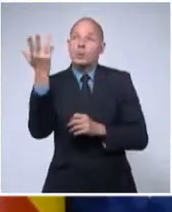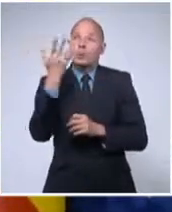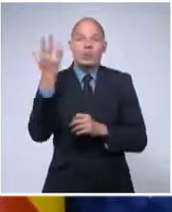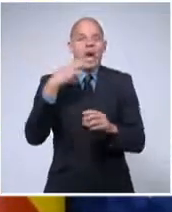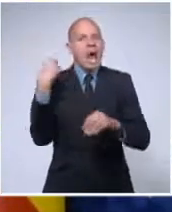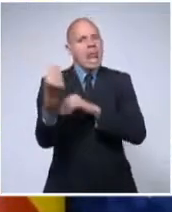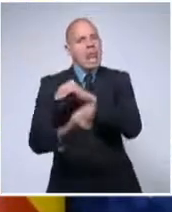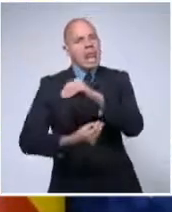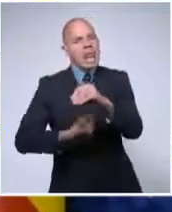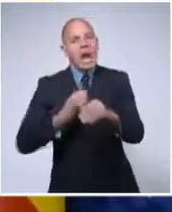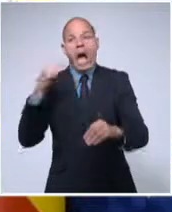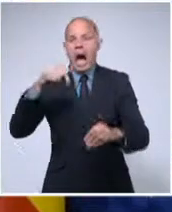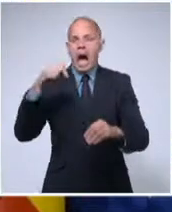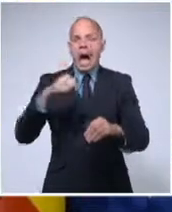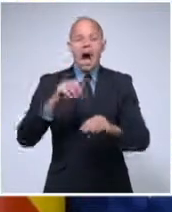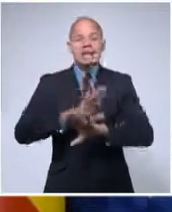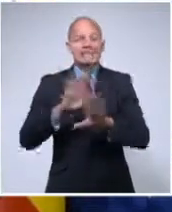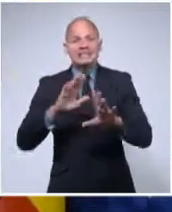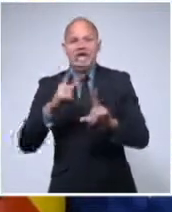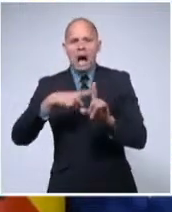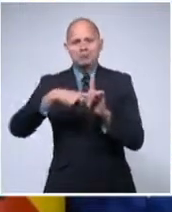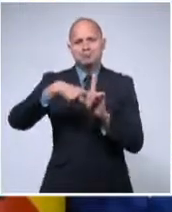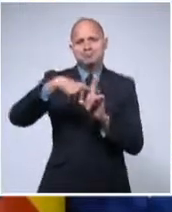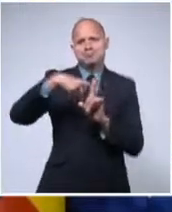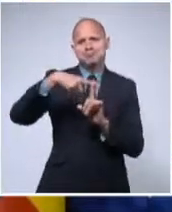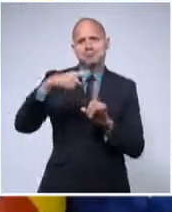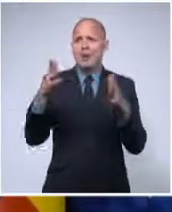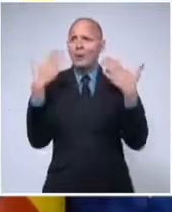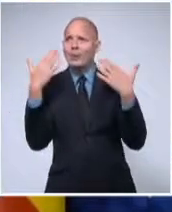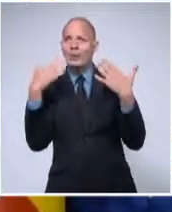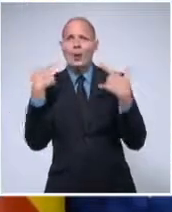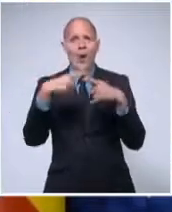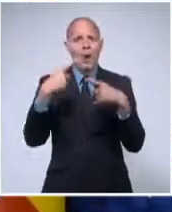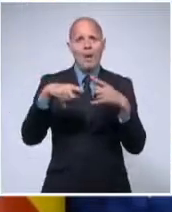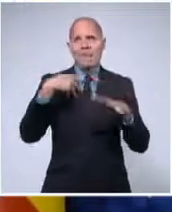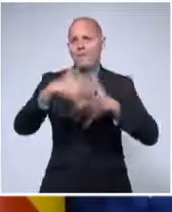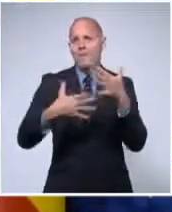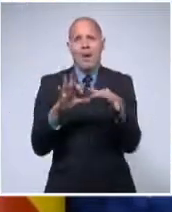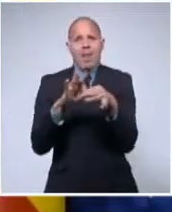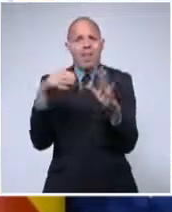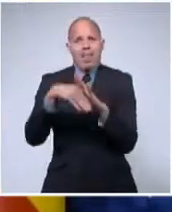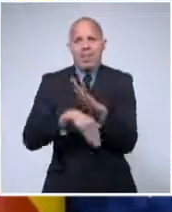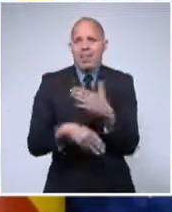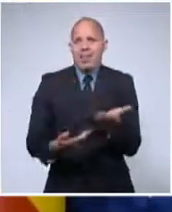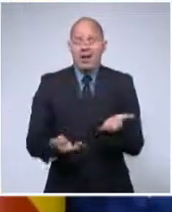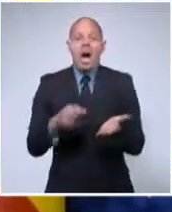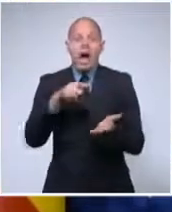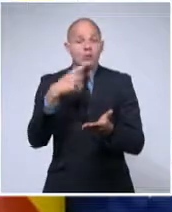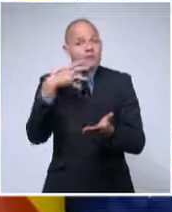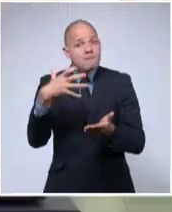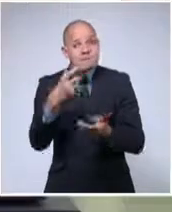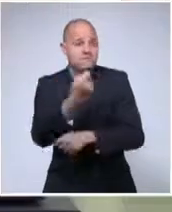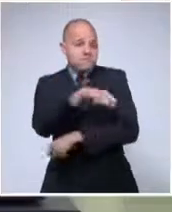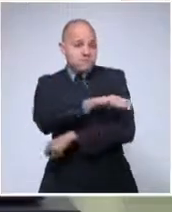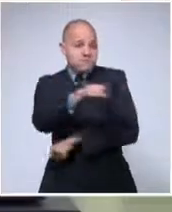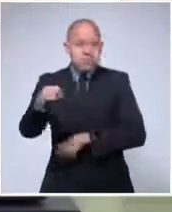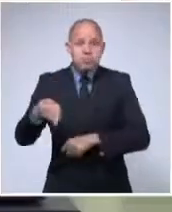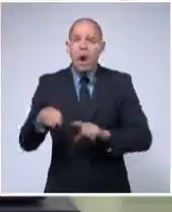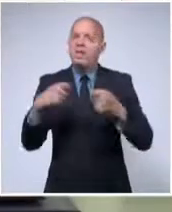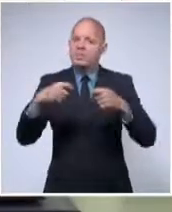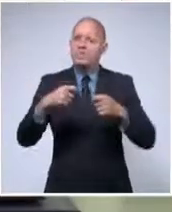inversión potencial para nuestras economías, que lo es, sino una obligación para la seguridad de nuestros ciudadanos y de nuestras ciudadanas.